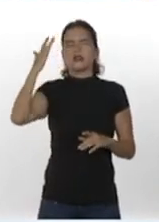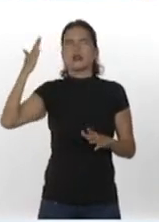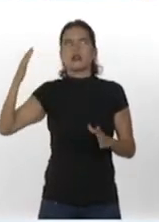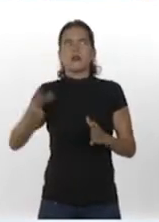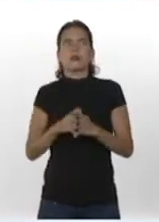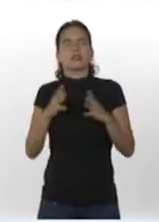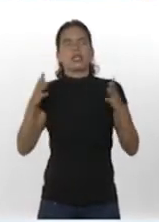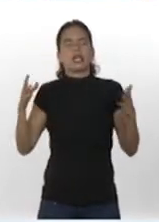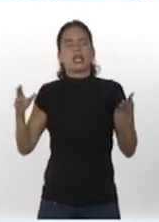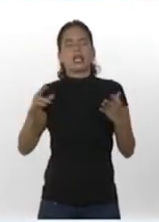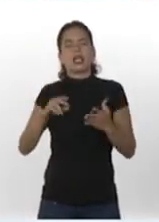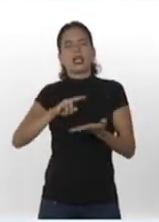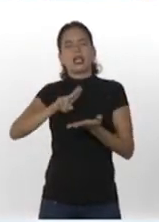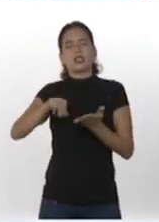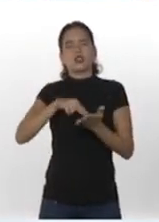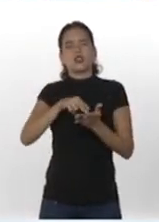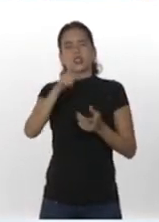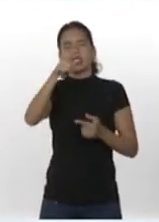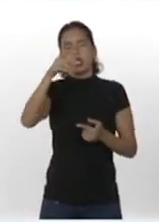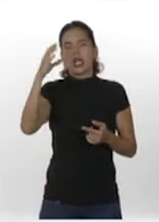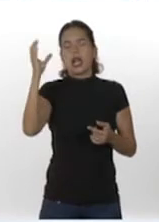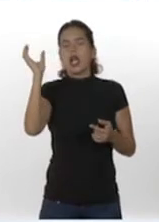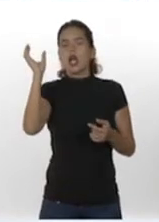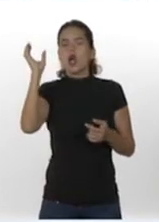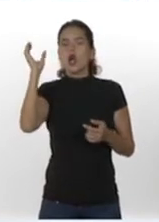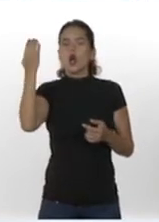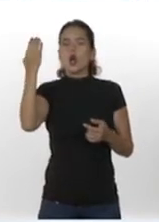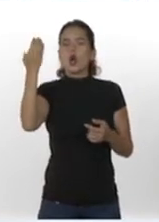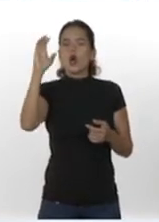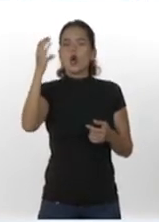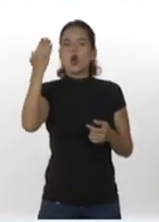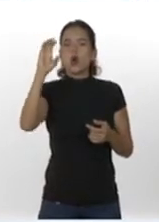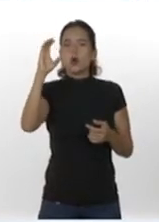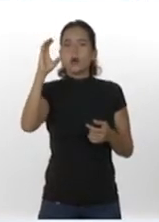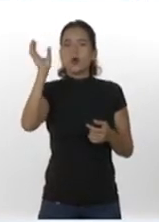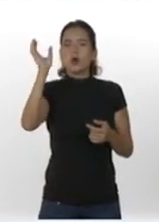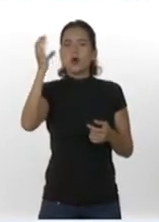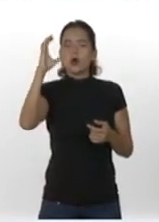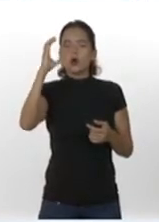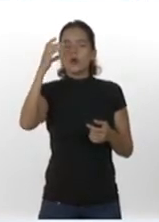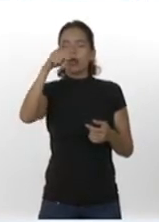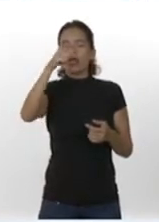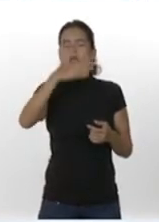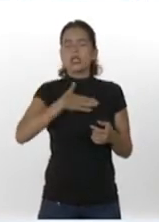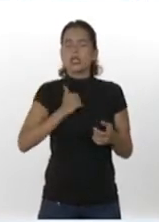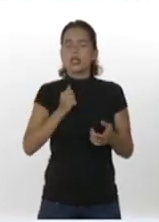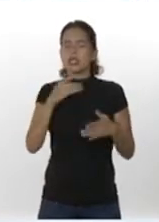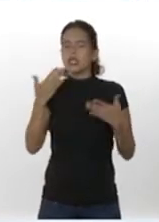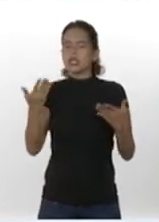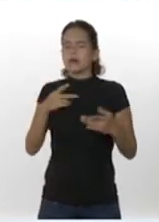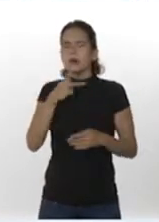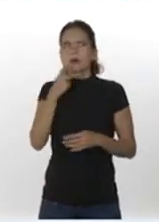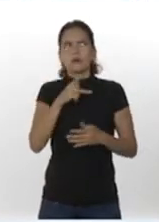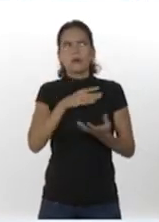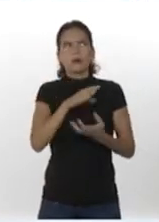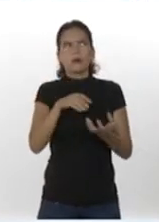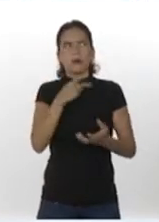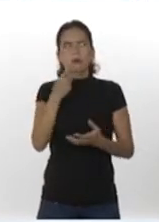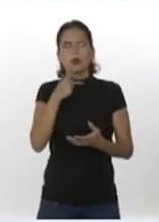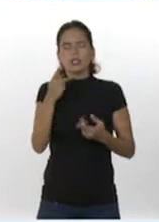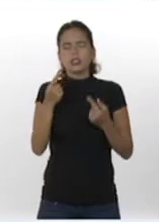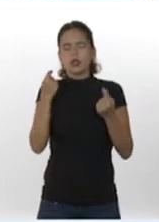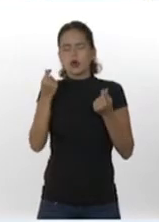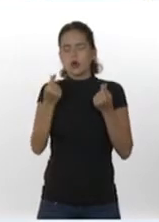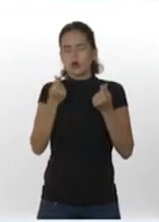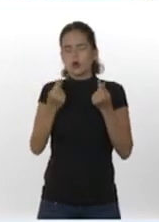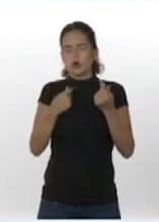gran Colombia que él quería, y cuáles eran los factores tanto políticos, económicos,